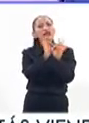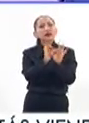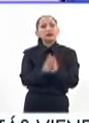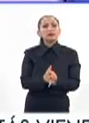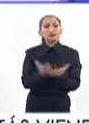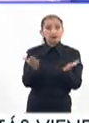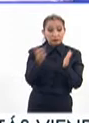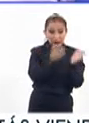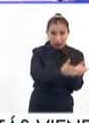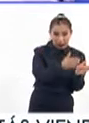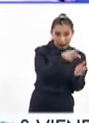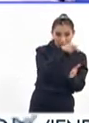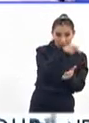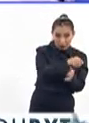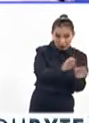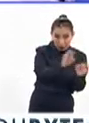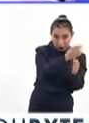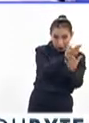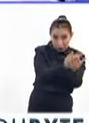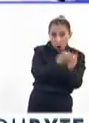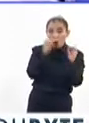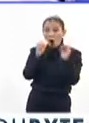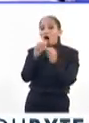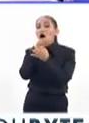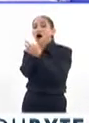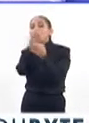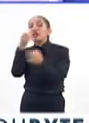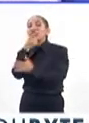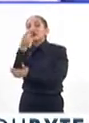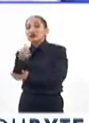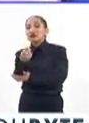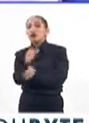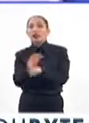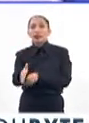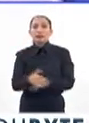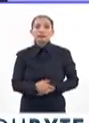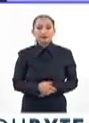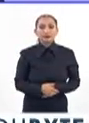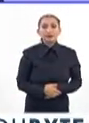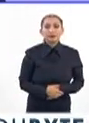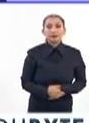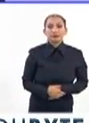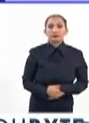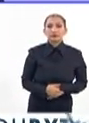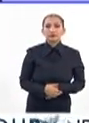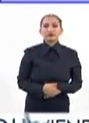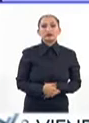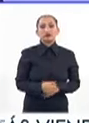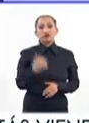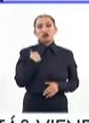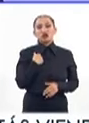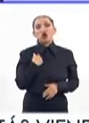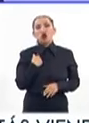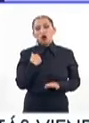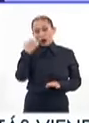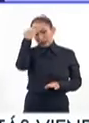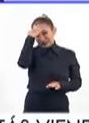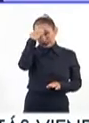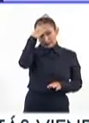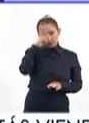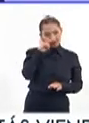importancia, Jorge? ¿En el dibujo o en el mensaje? Fíjate que yo, más bien la